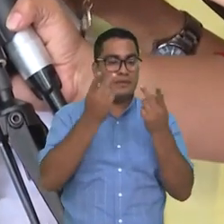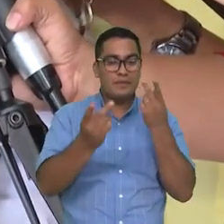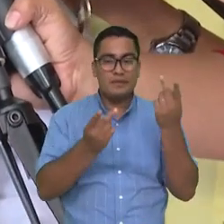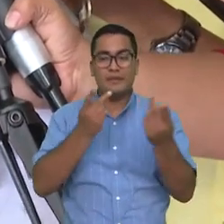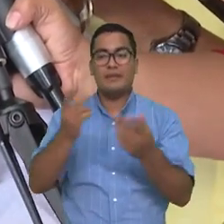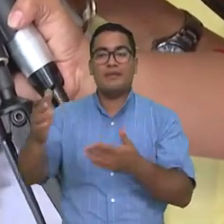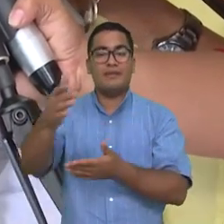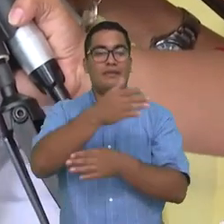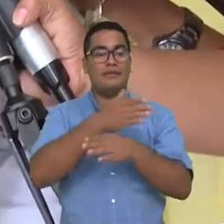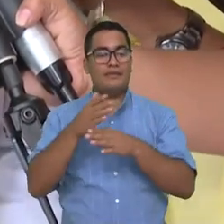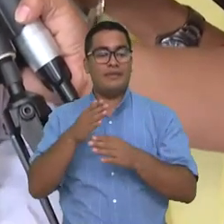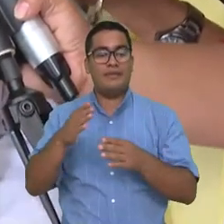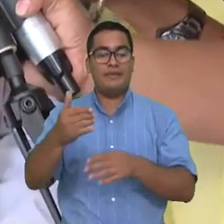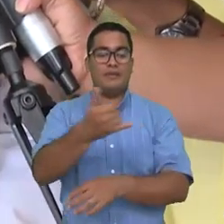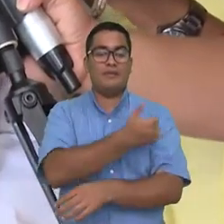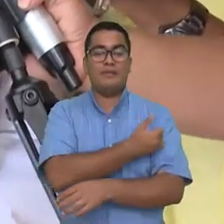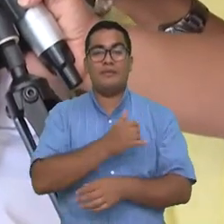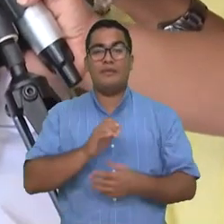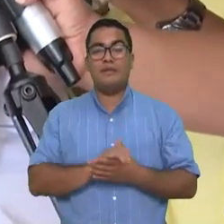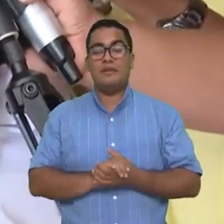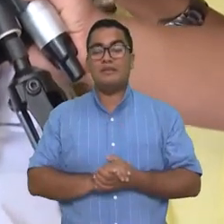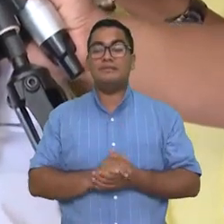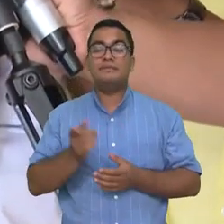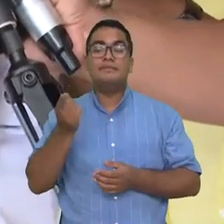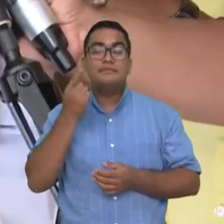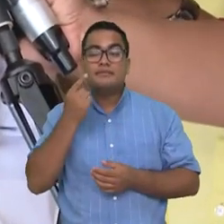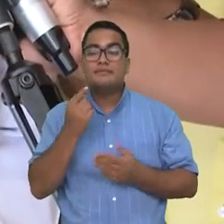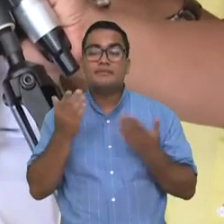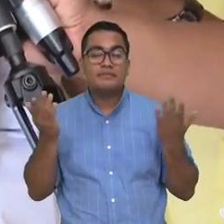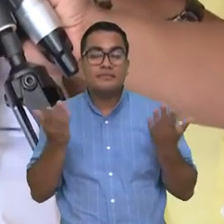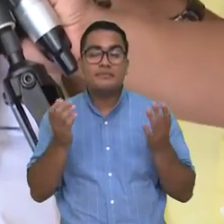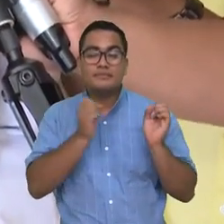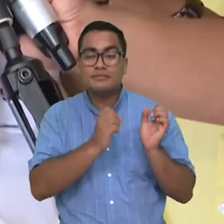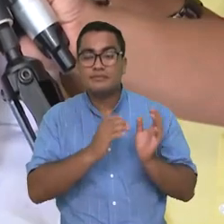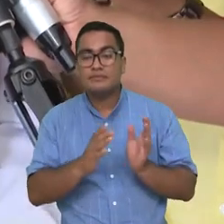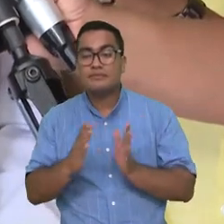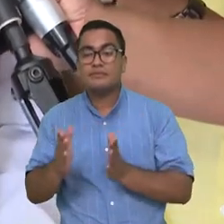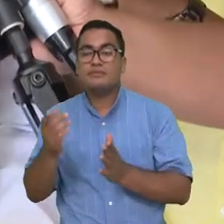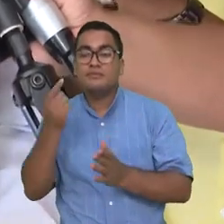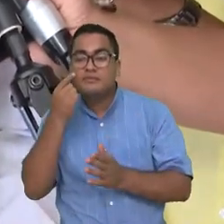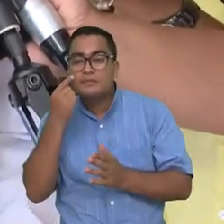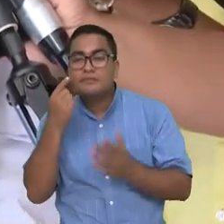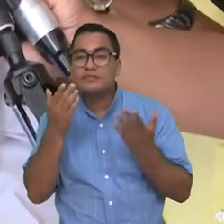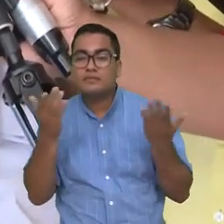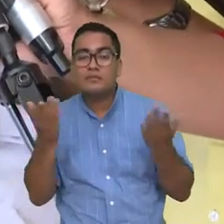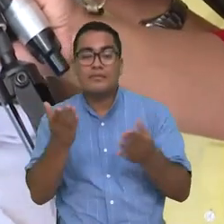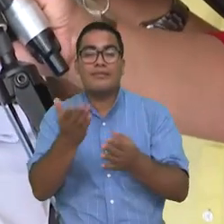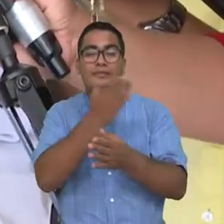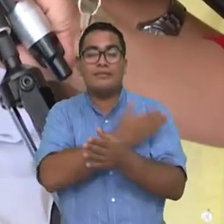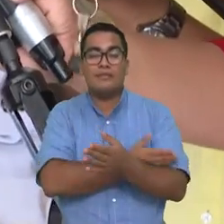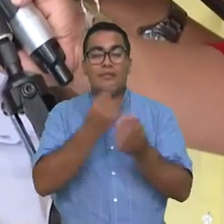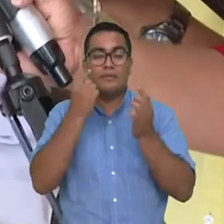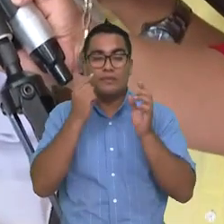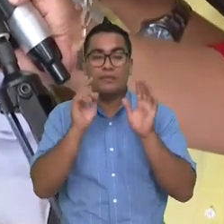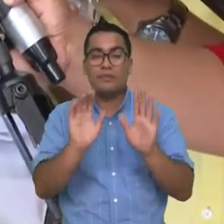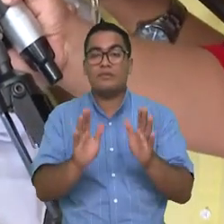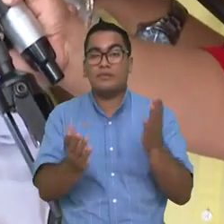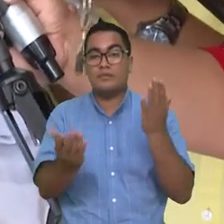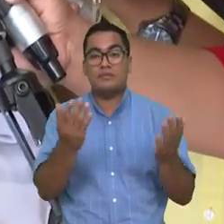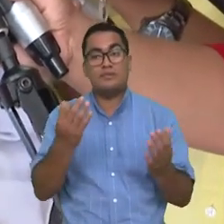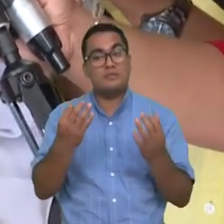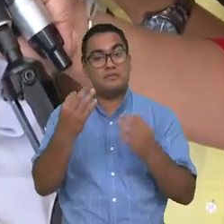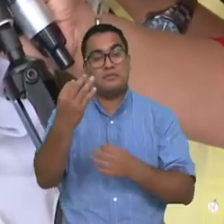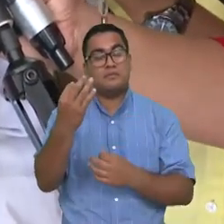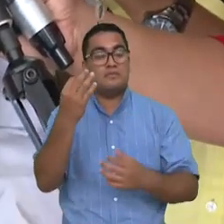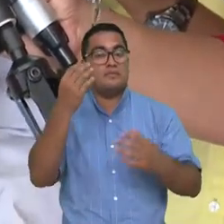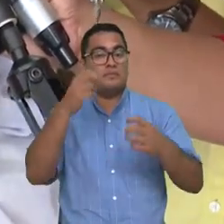salud para mirar cómo están organizadas, cómo estamos preparados para cualquier